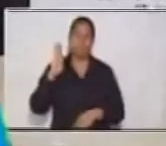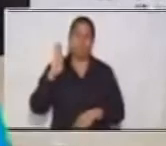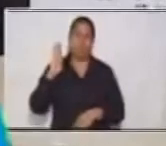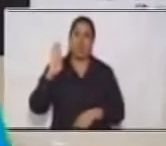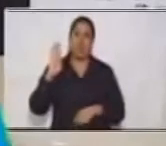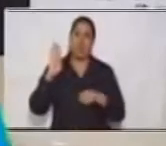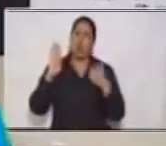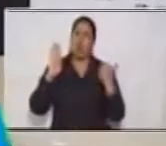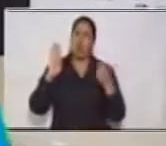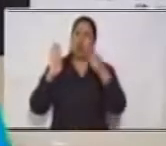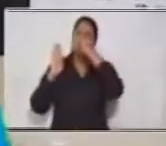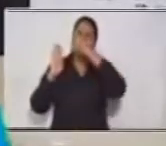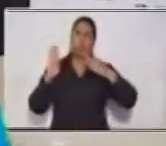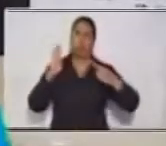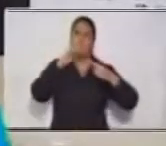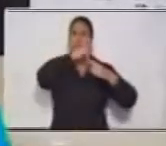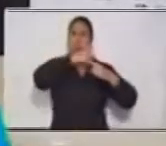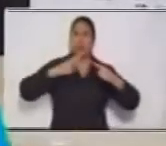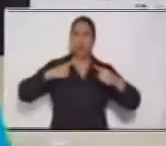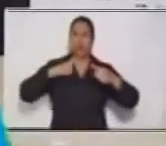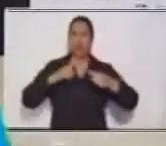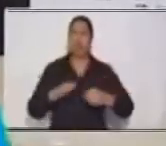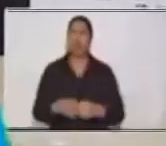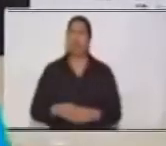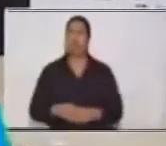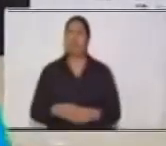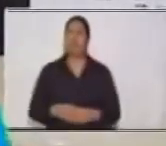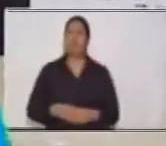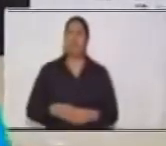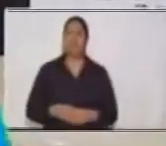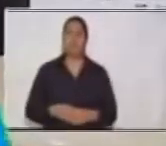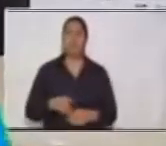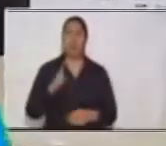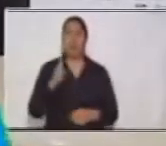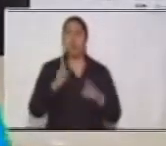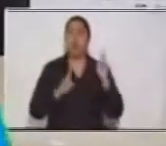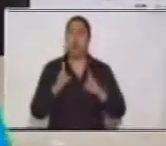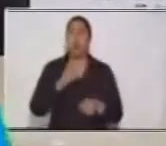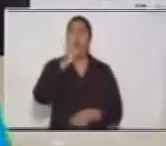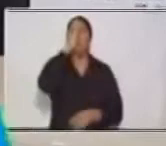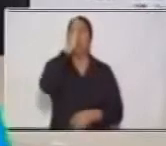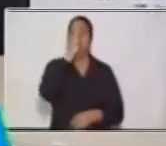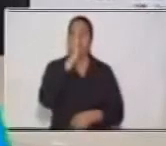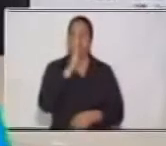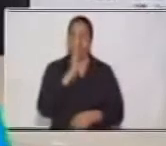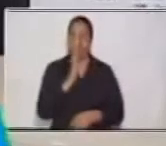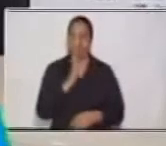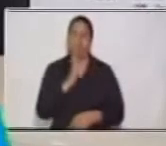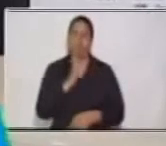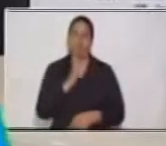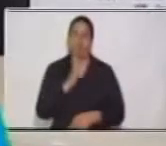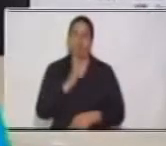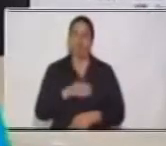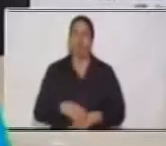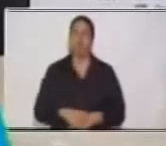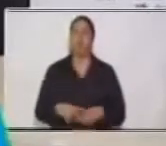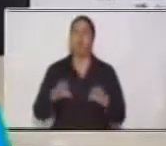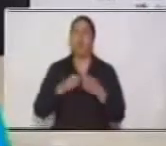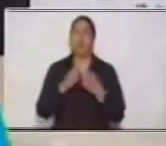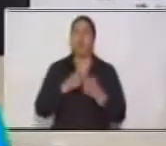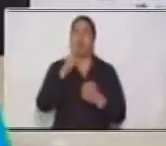el eje que viene, que es el eje vertical. Y entonces vamos a trazar estas asíntotas